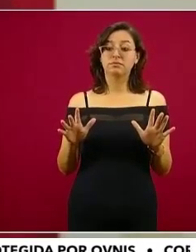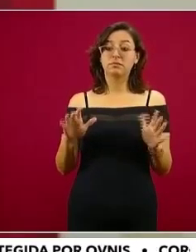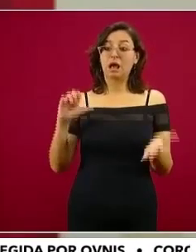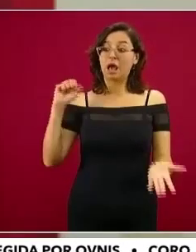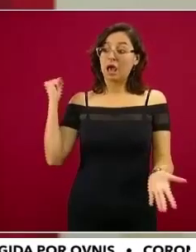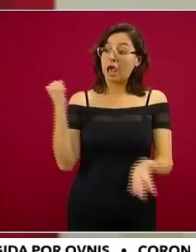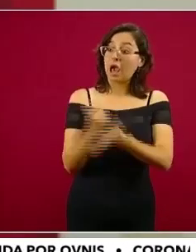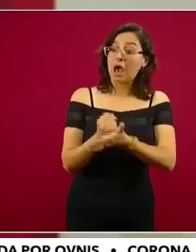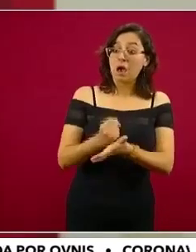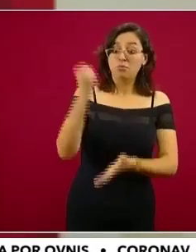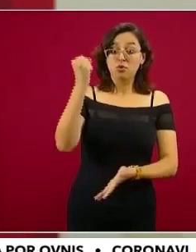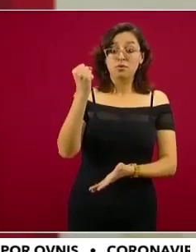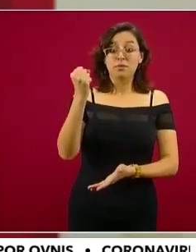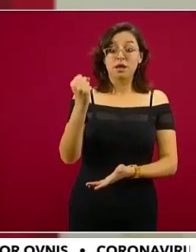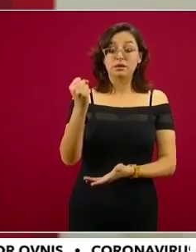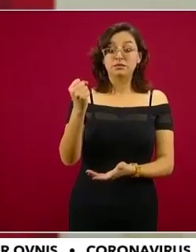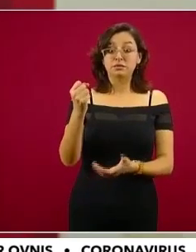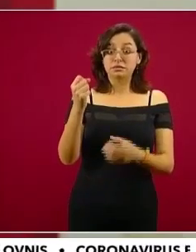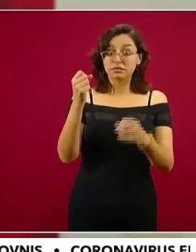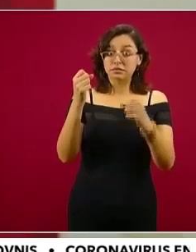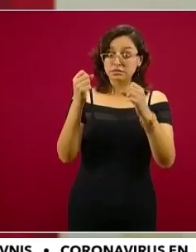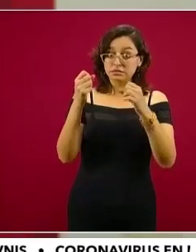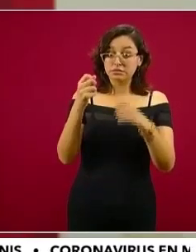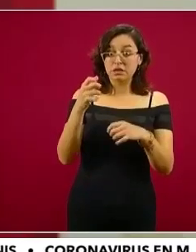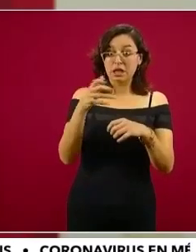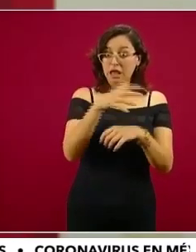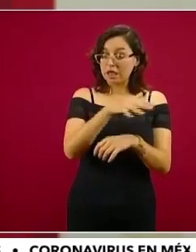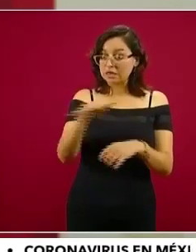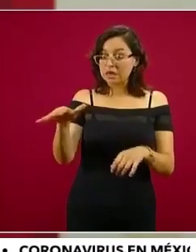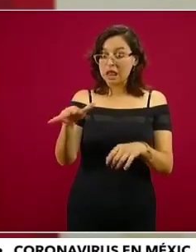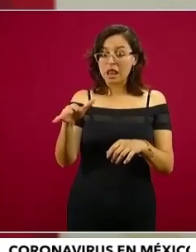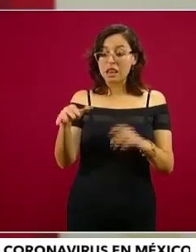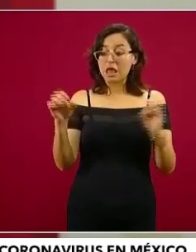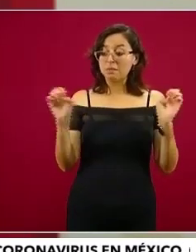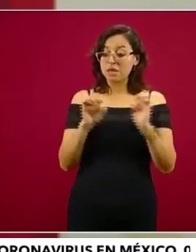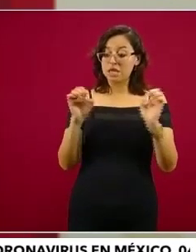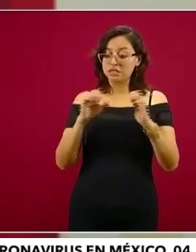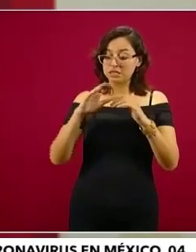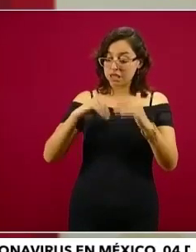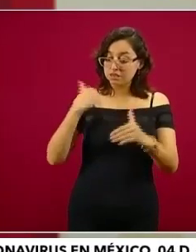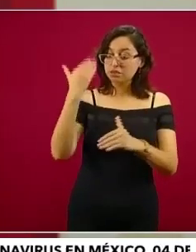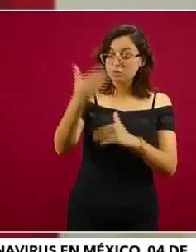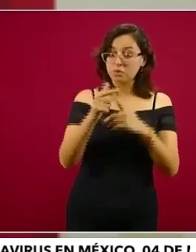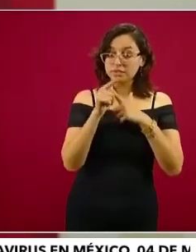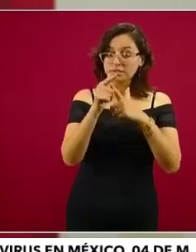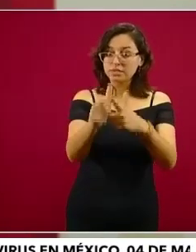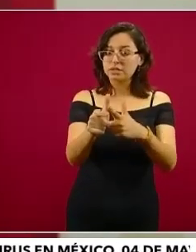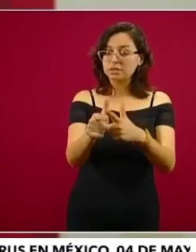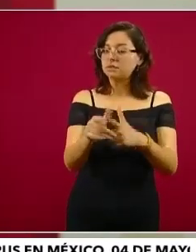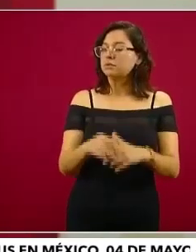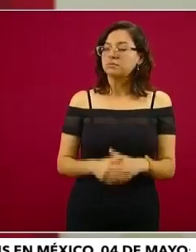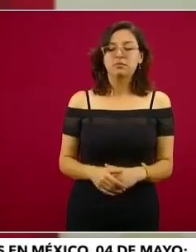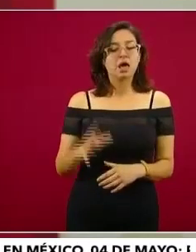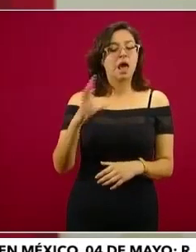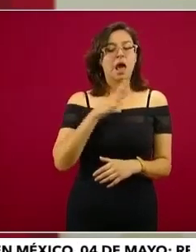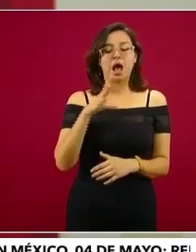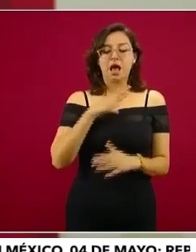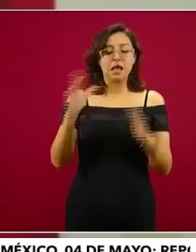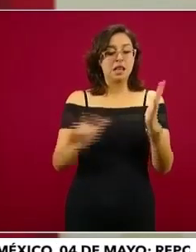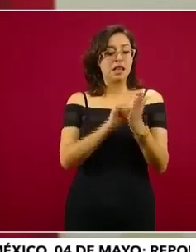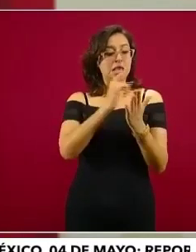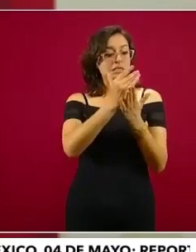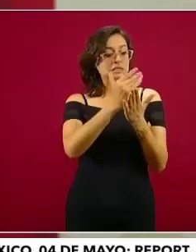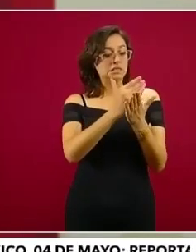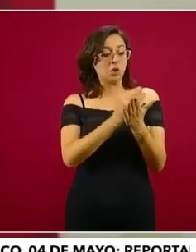un uso generalizado fuera de la condición de emergencia. Se establecen los elementos técnicos y legales muy explícitos de que